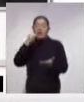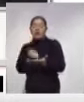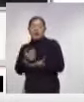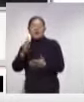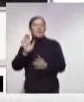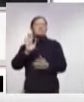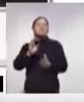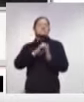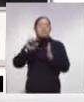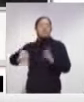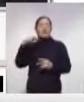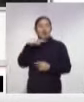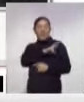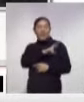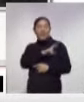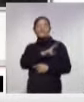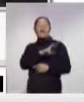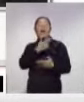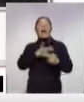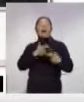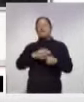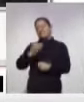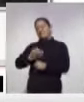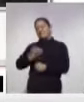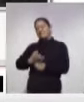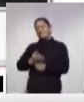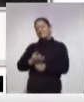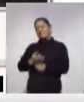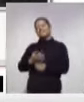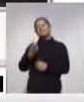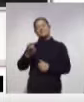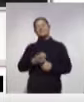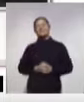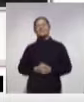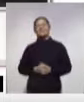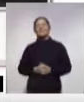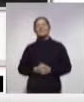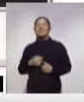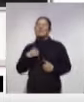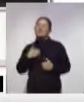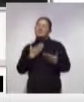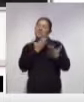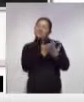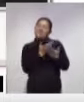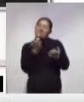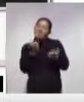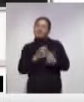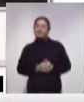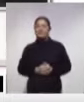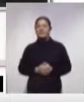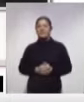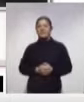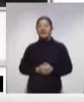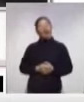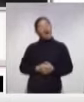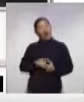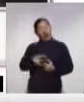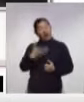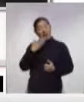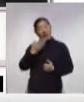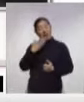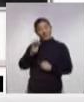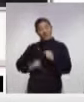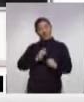hasta pues escritores más contemporáneos. Esta es la propuesta, Mario. Oye, Yacir, pues qué oportuna es la recomendación de esta